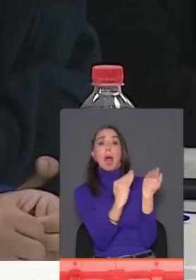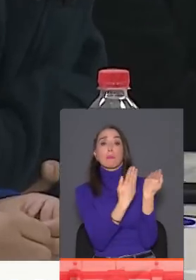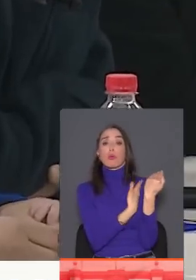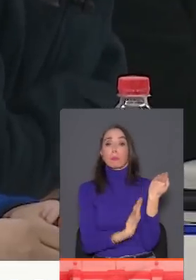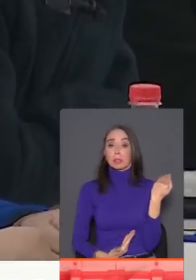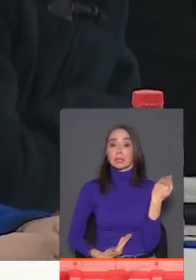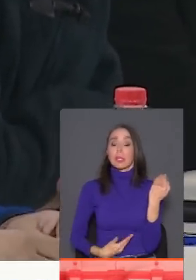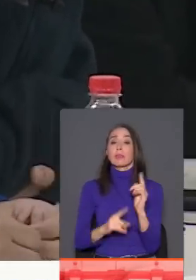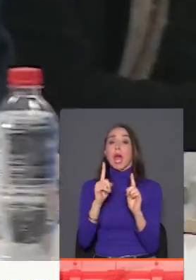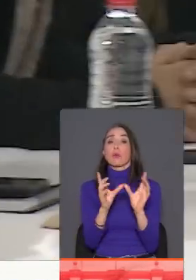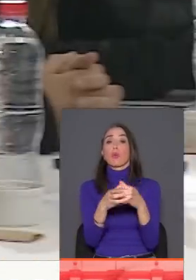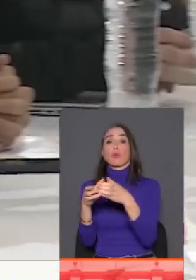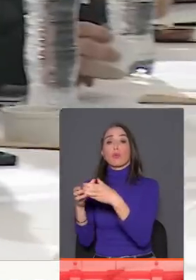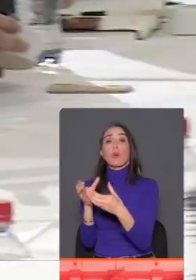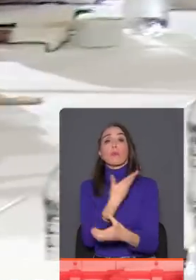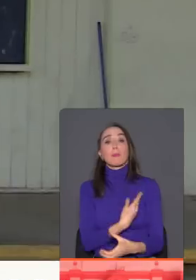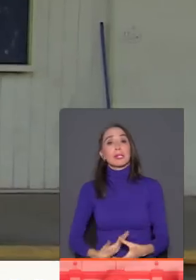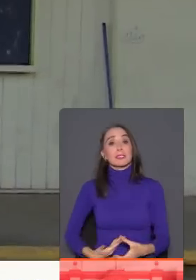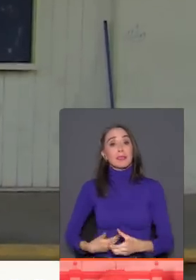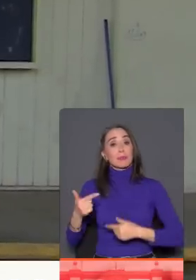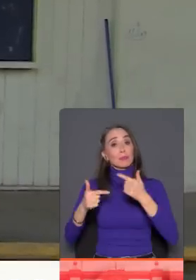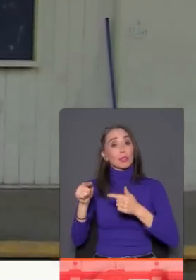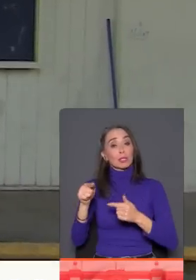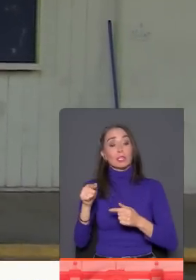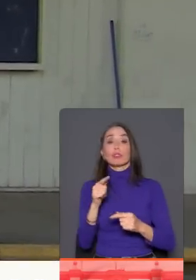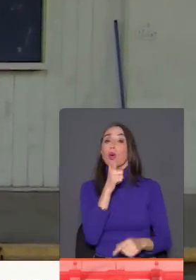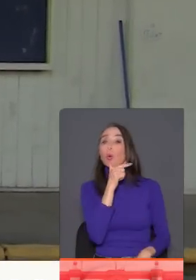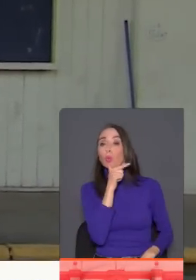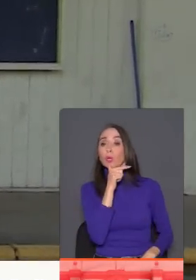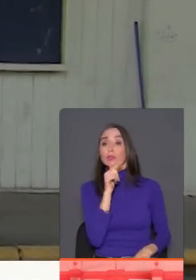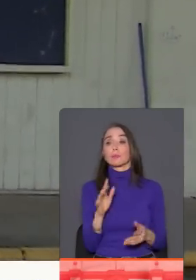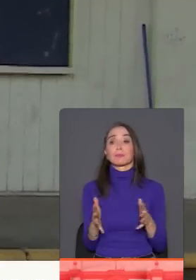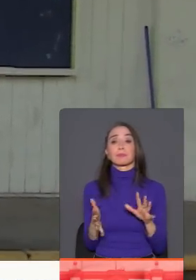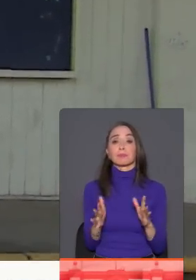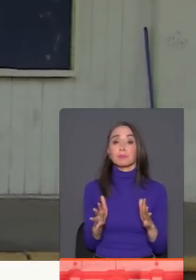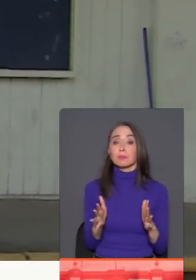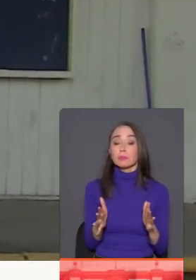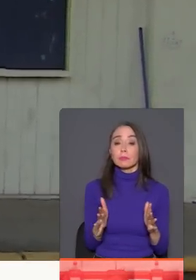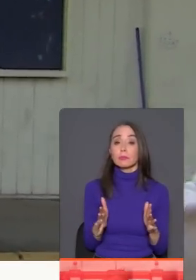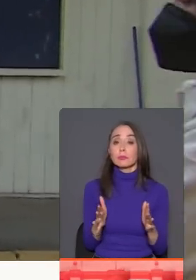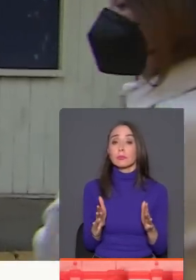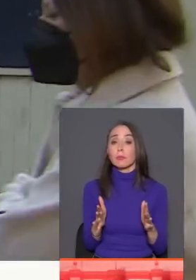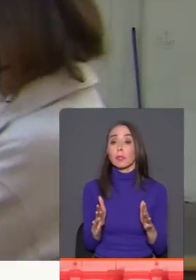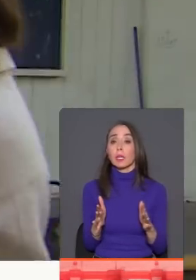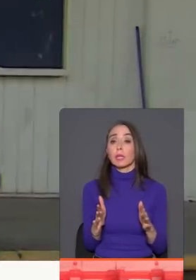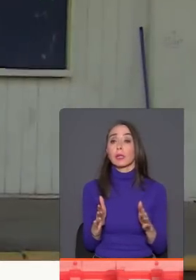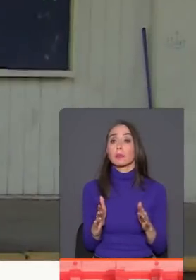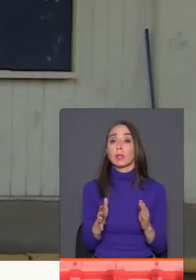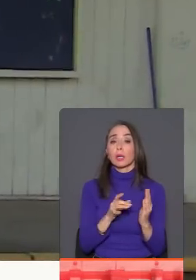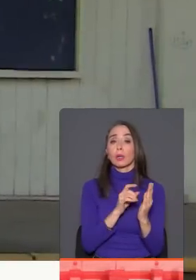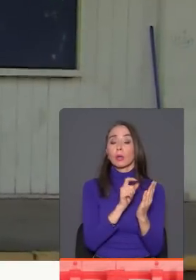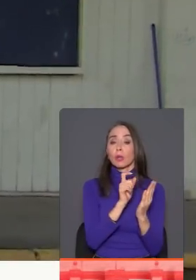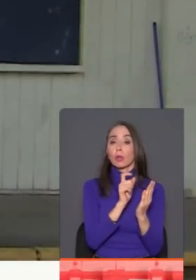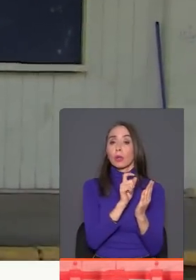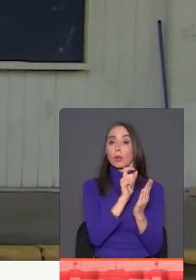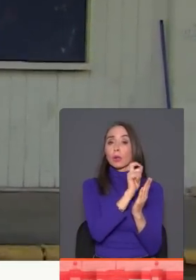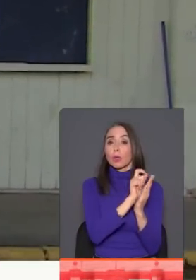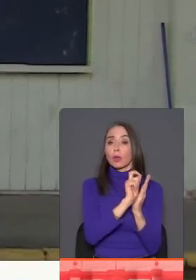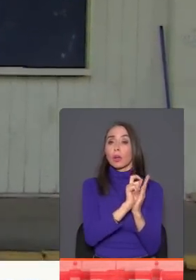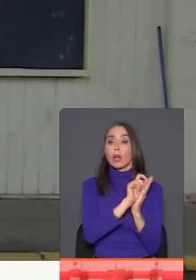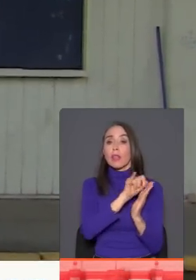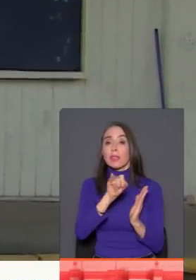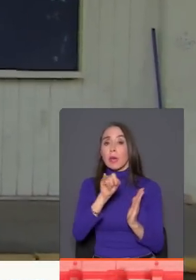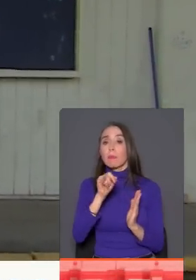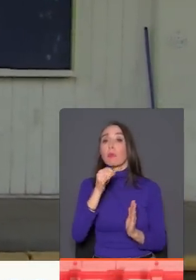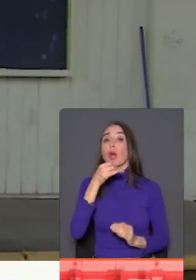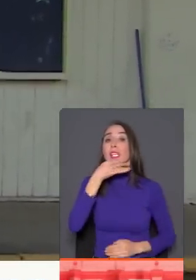también reiteraron sus cuestionamientos pero a lo mejor una una notita después que lo diga que diga